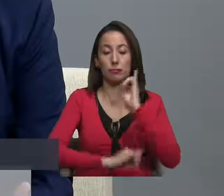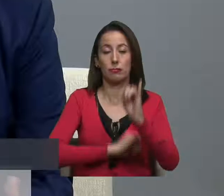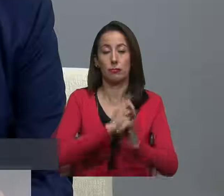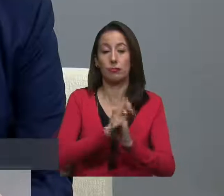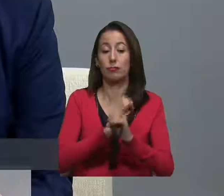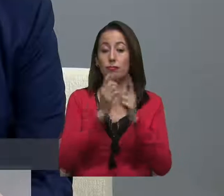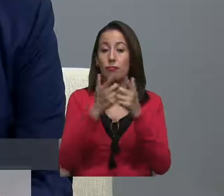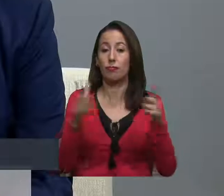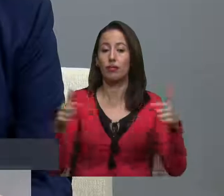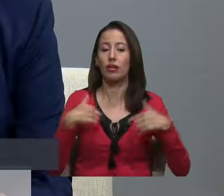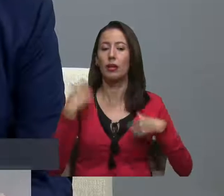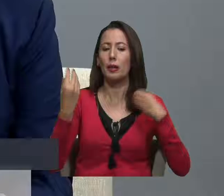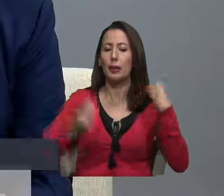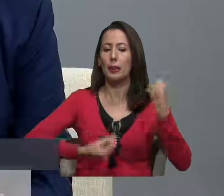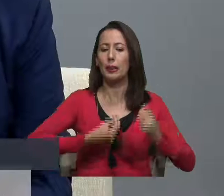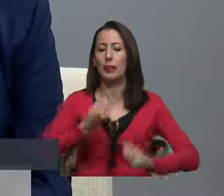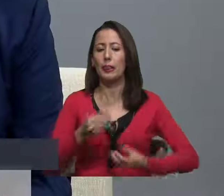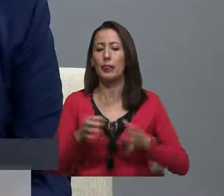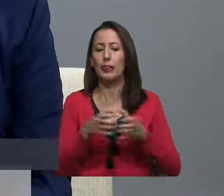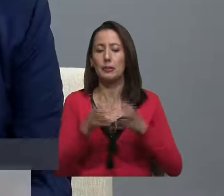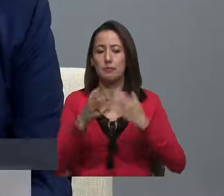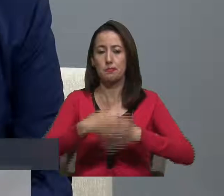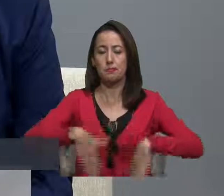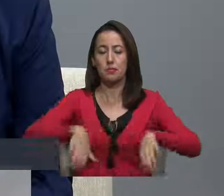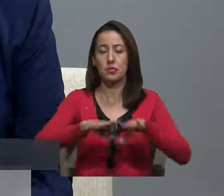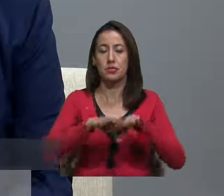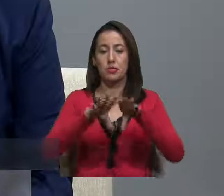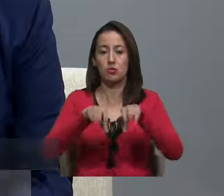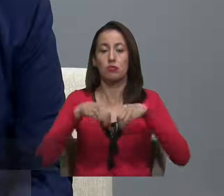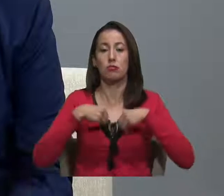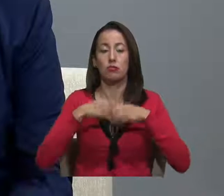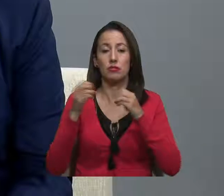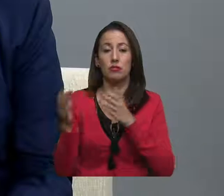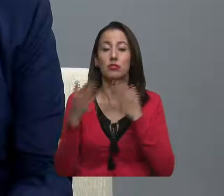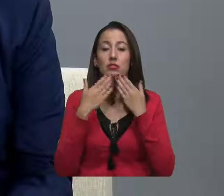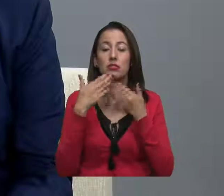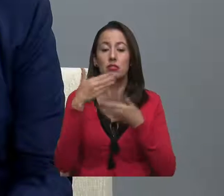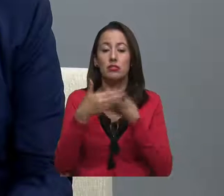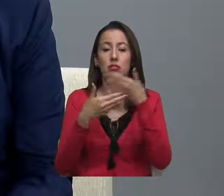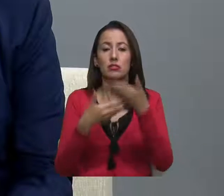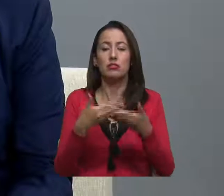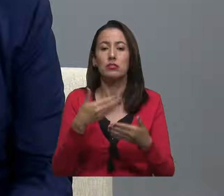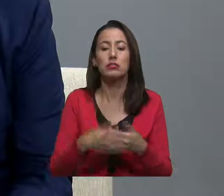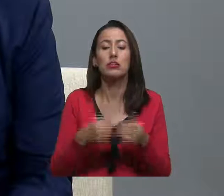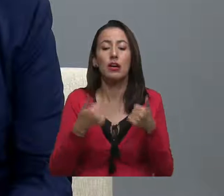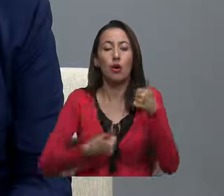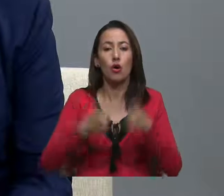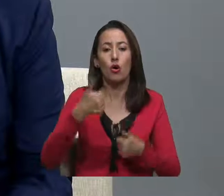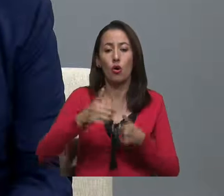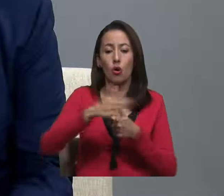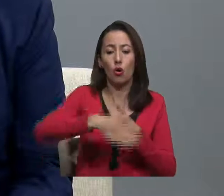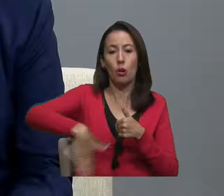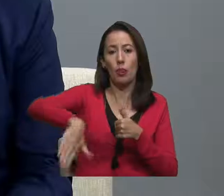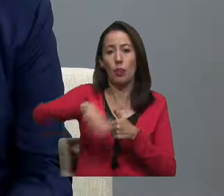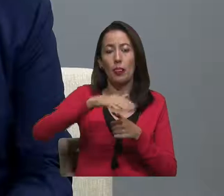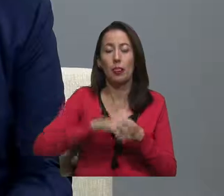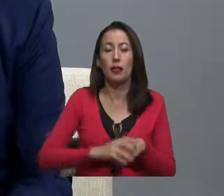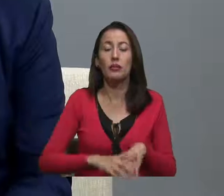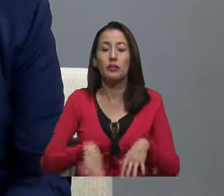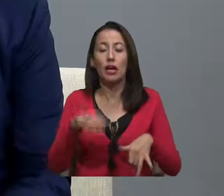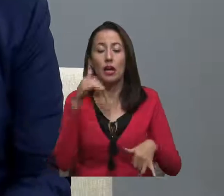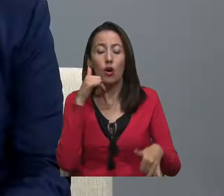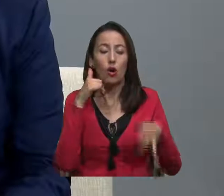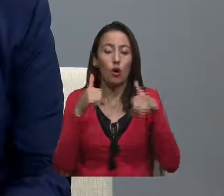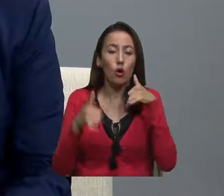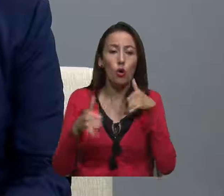qué implica eso que vamos a poner a títulos de valor futuro todas las utilidades de las hidroeléctricas y de las telefónicas